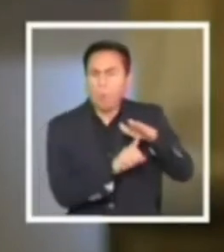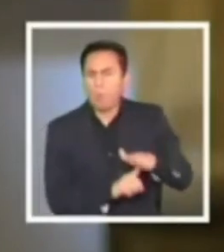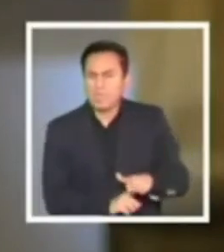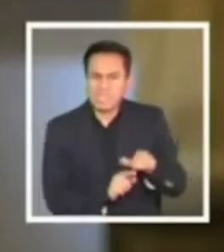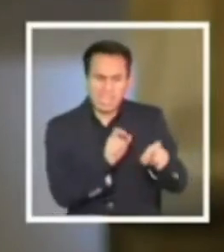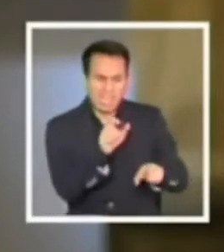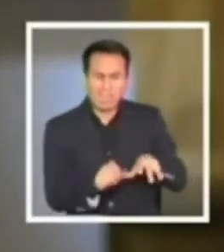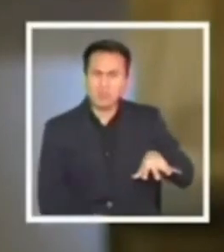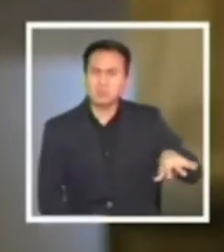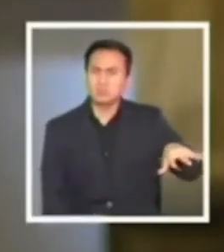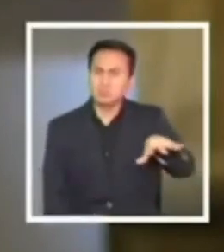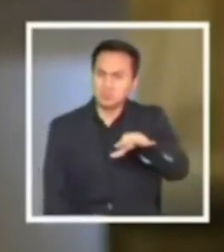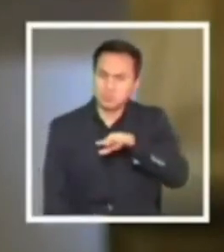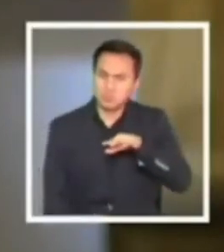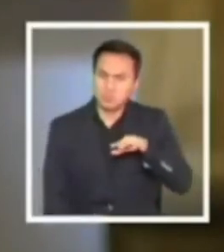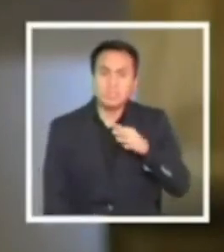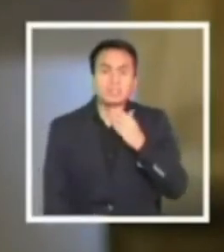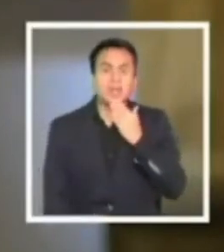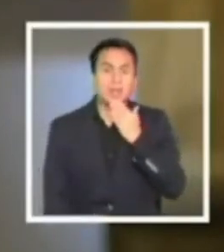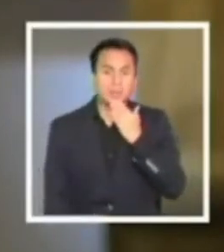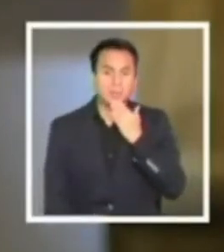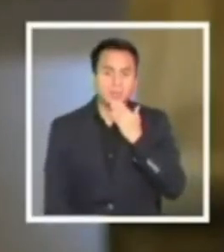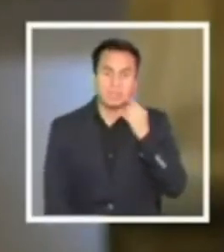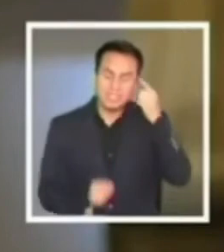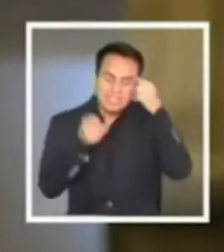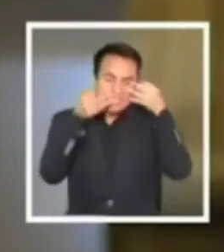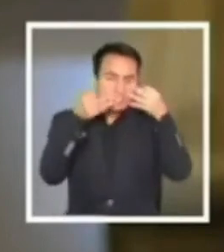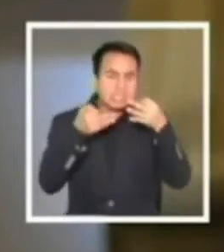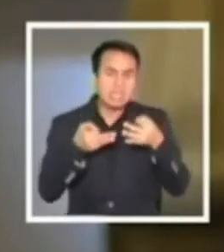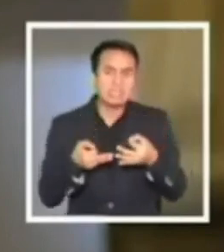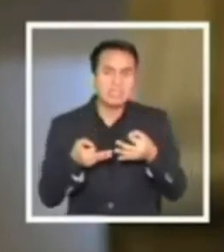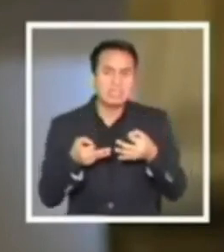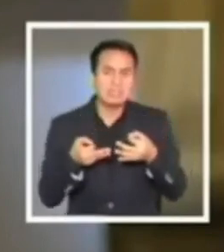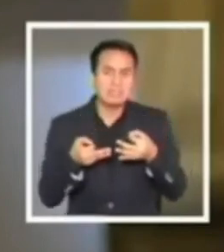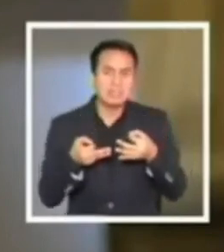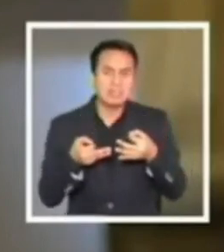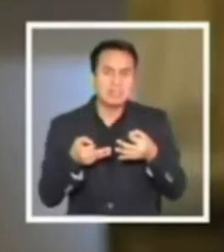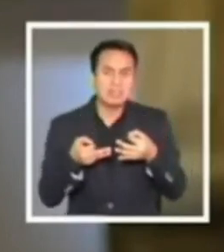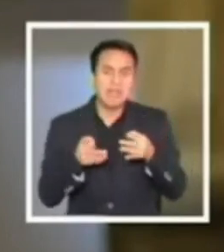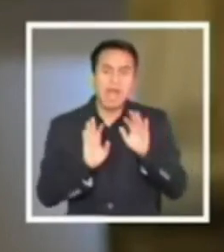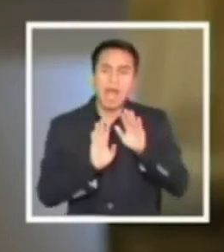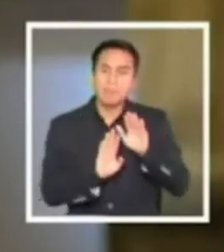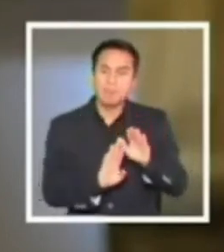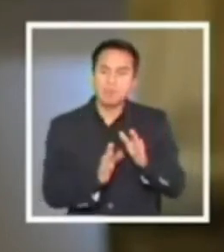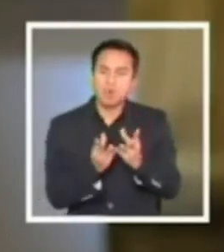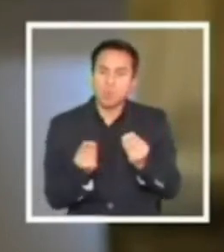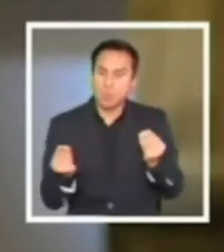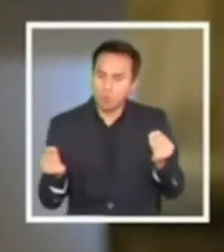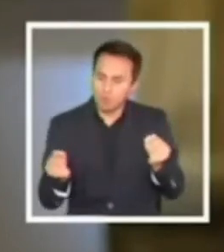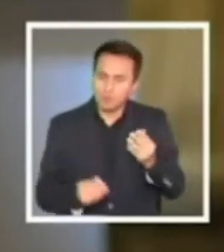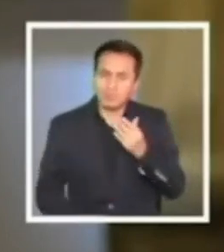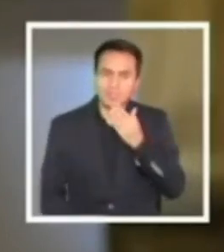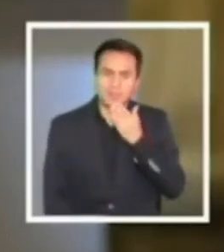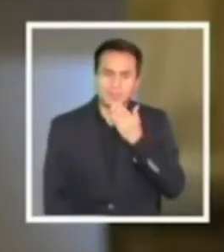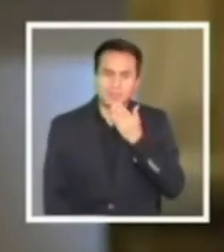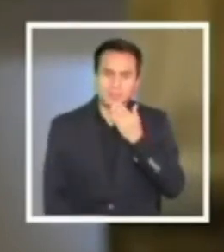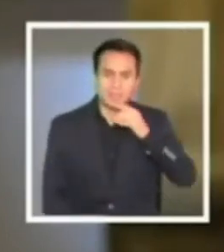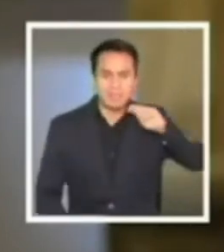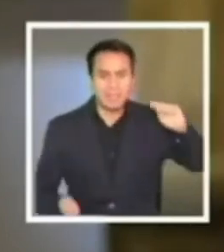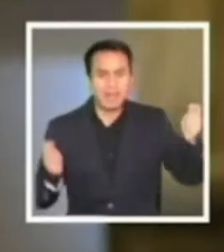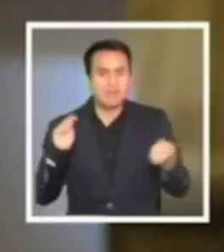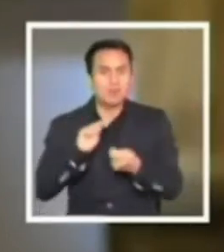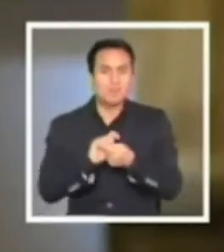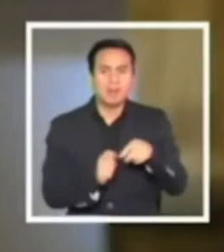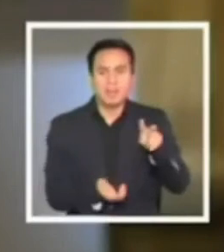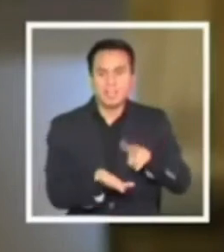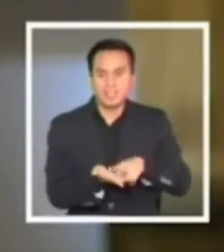humillados, es también tener la certeza del apoyo de muchos para transformar